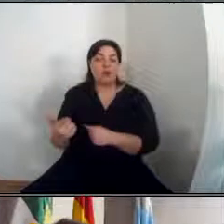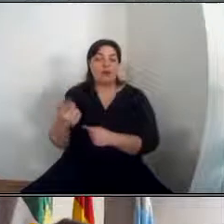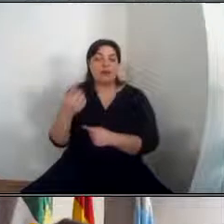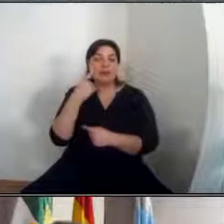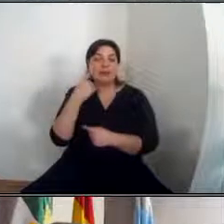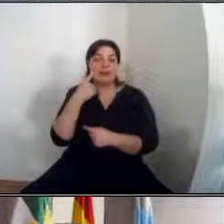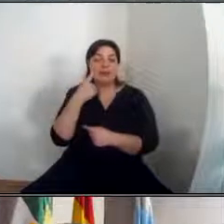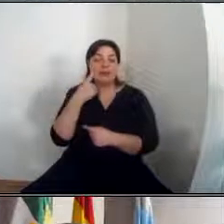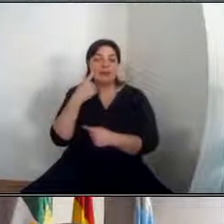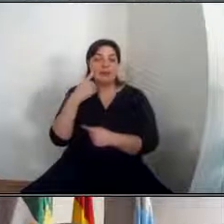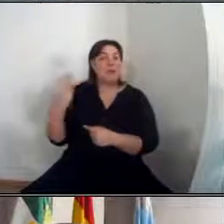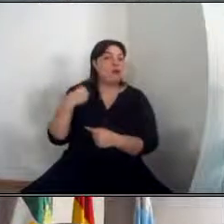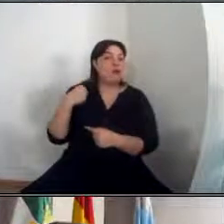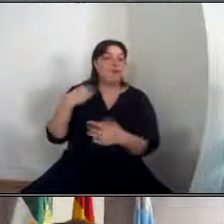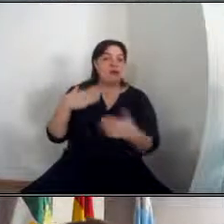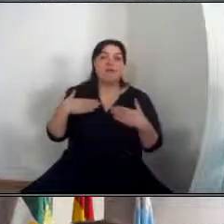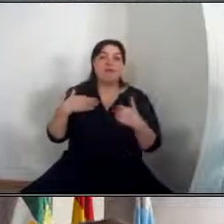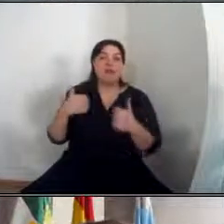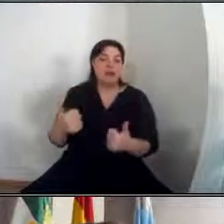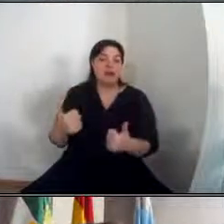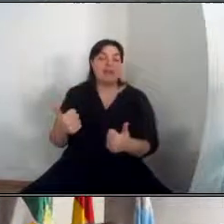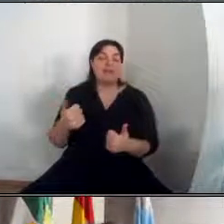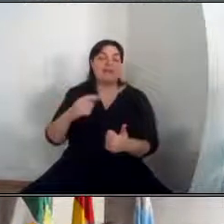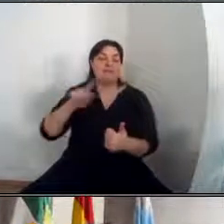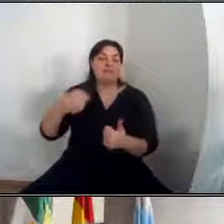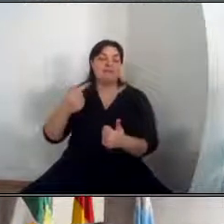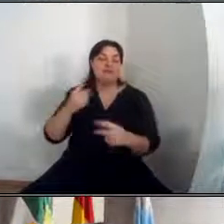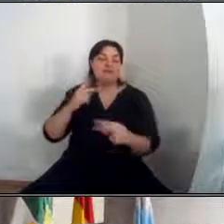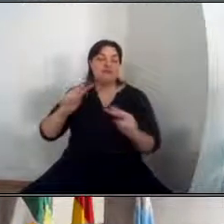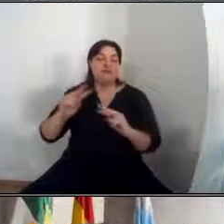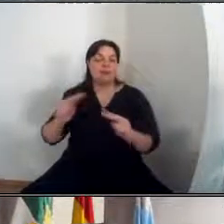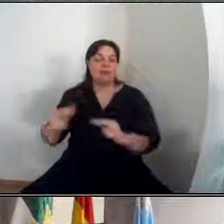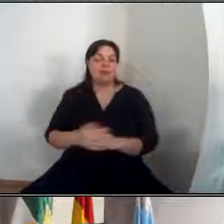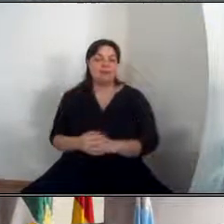dicho, pues a esas preguntas que pudieran surgir.